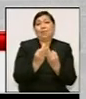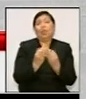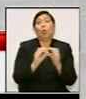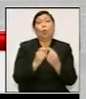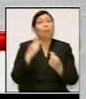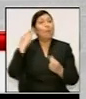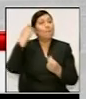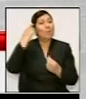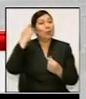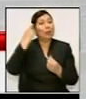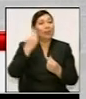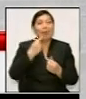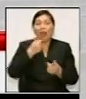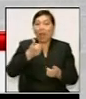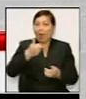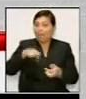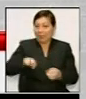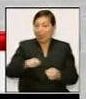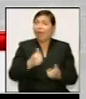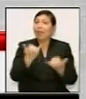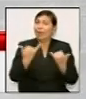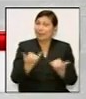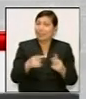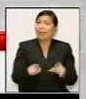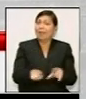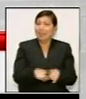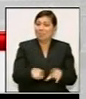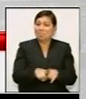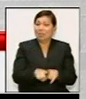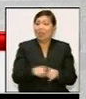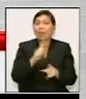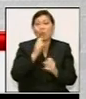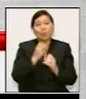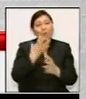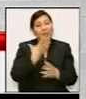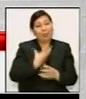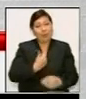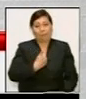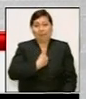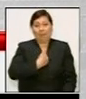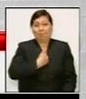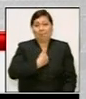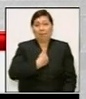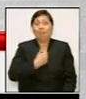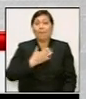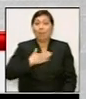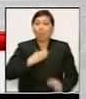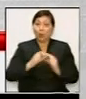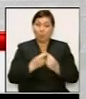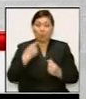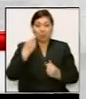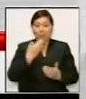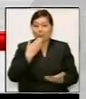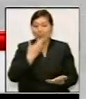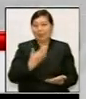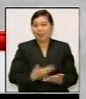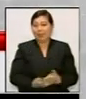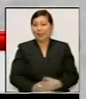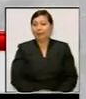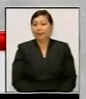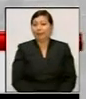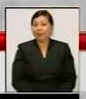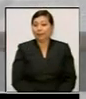partido, decirles que este también es un día muy triste para mí, para mi bancada. Muchas gracias.